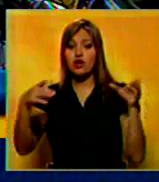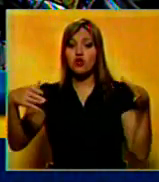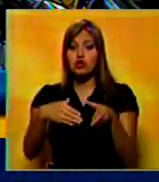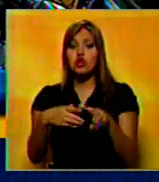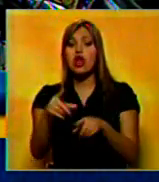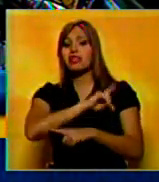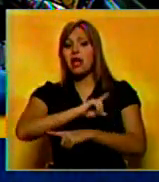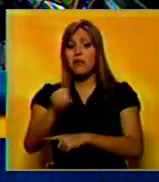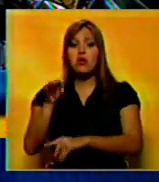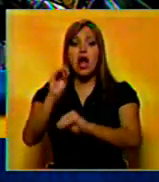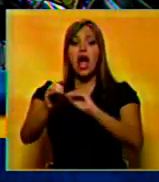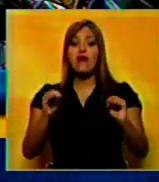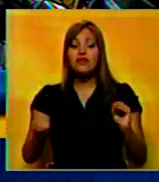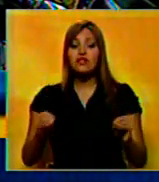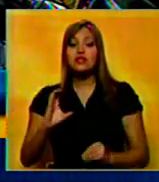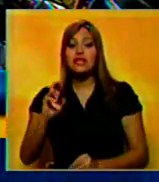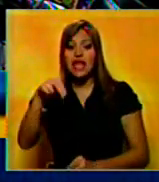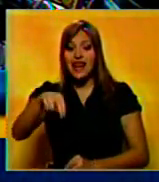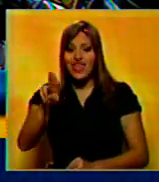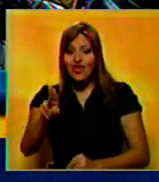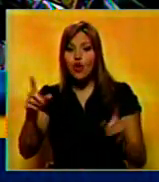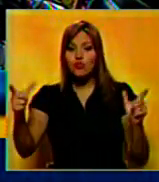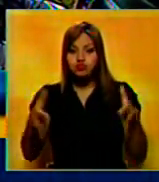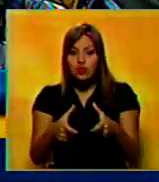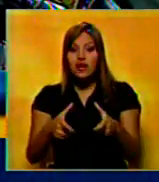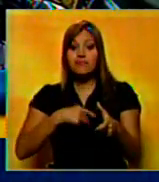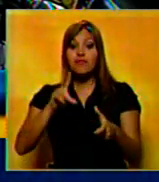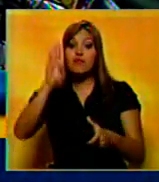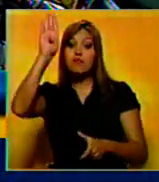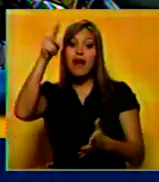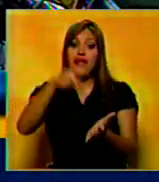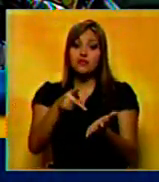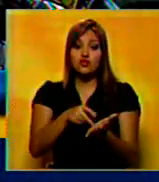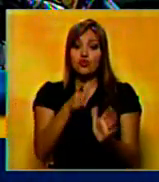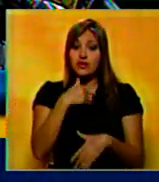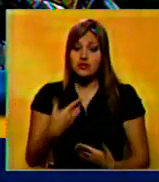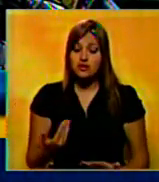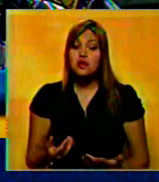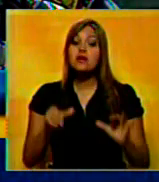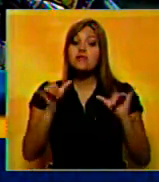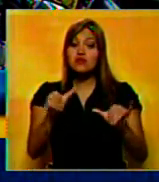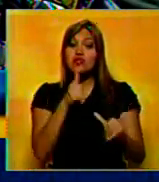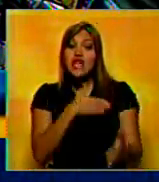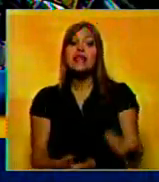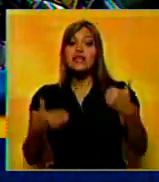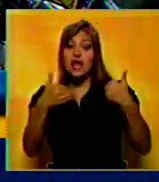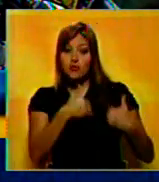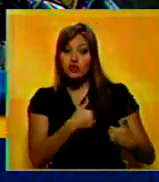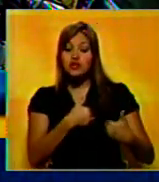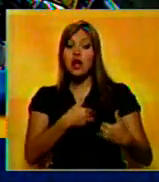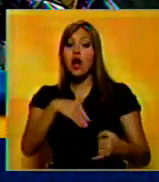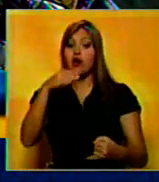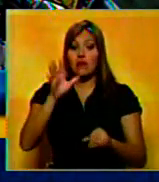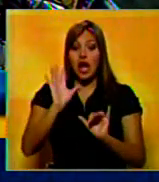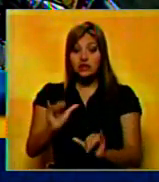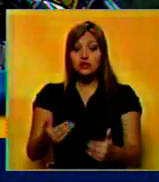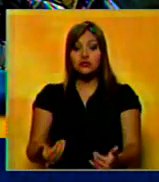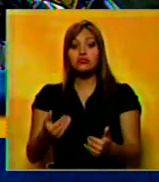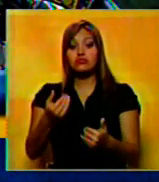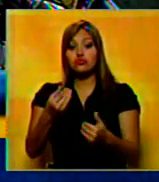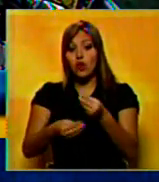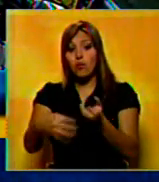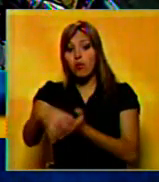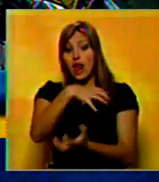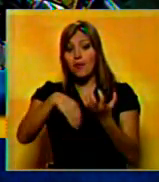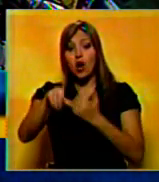ni convoca al CNU y nos permite derecho de palabra. Por lo tanto, la gran responsable, en última instancia, de la